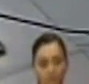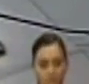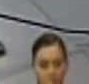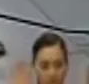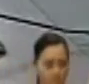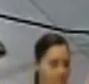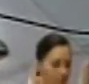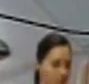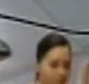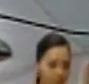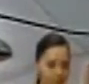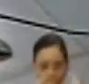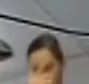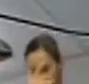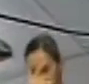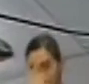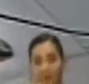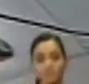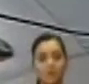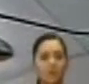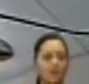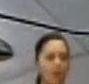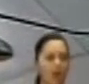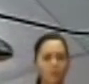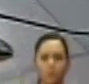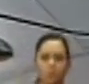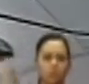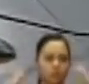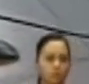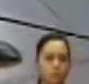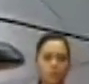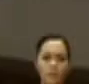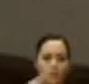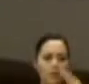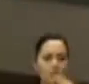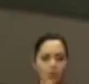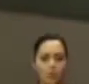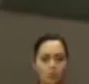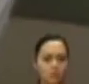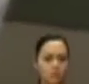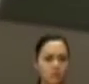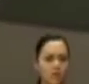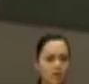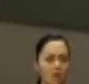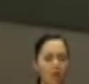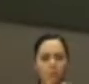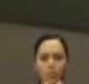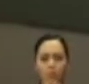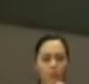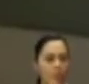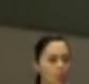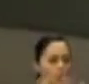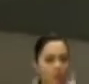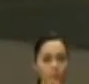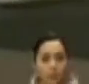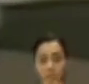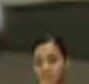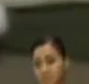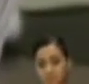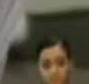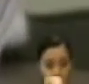ver todas las imprecisiones. Trámites ahogan negocios, diario La Hora. El papeleo sigue siendo un problema para las empresas en el país según los